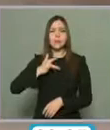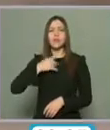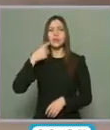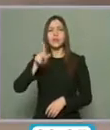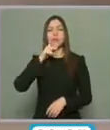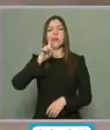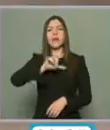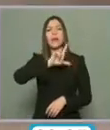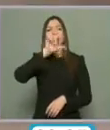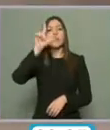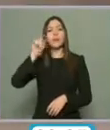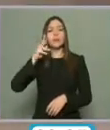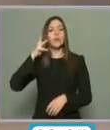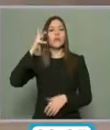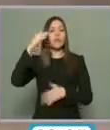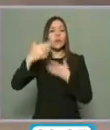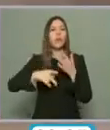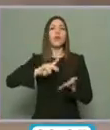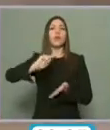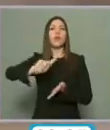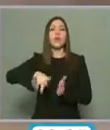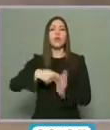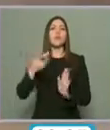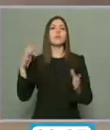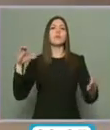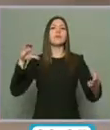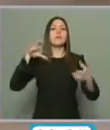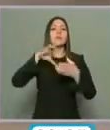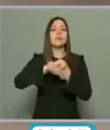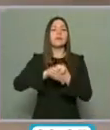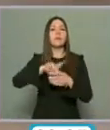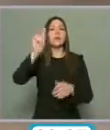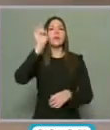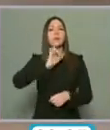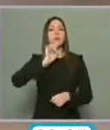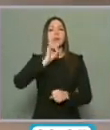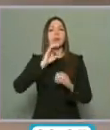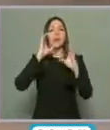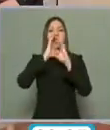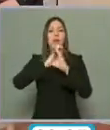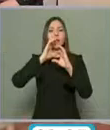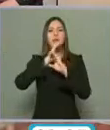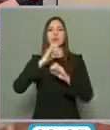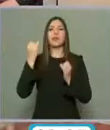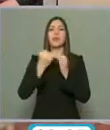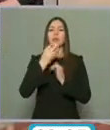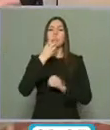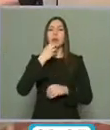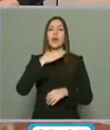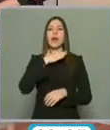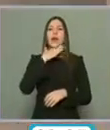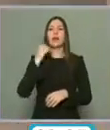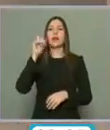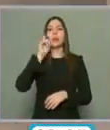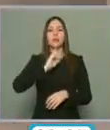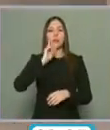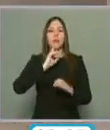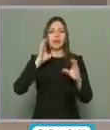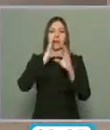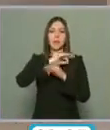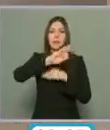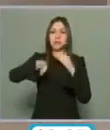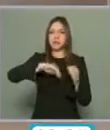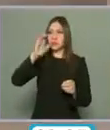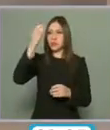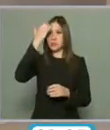a casar cuando queda viudo con una cantante también judía alemana, muy conocida, una cantante lírica, una